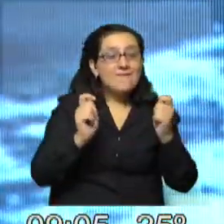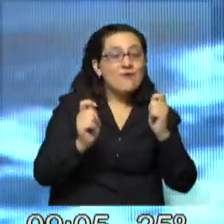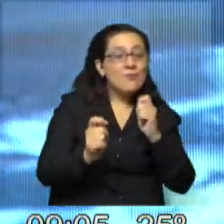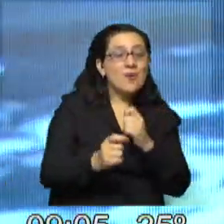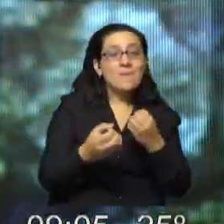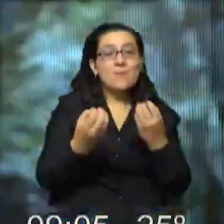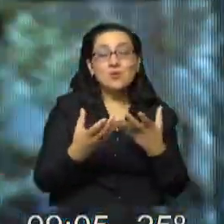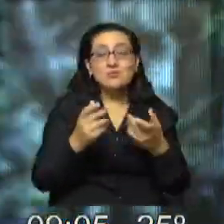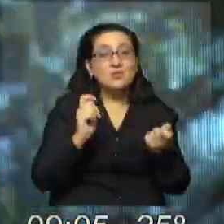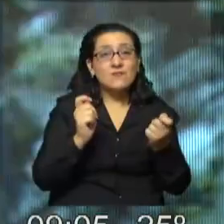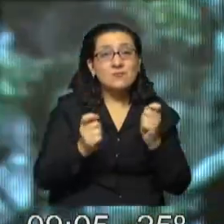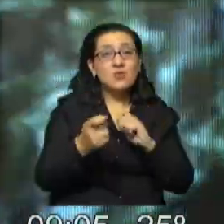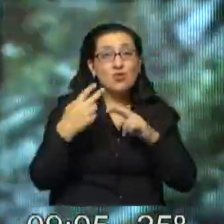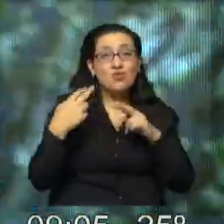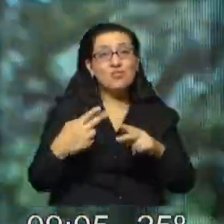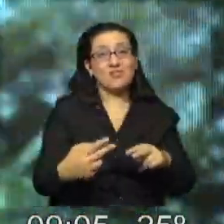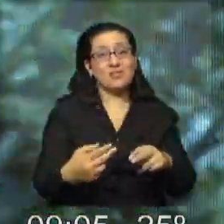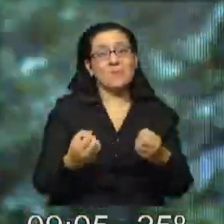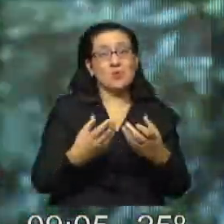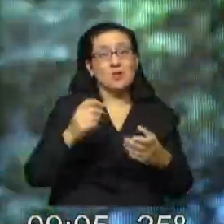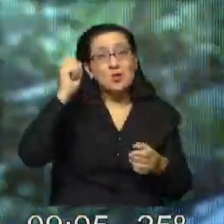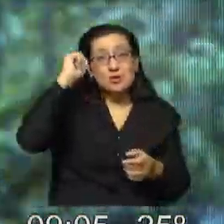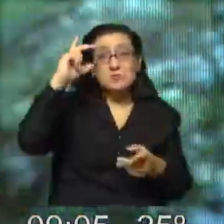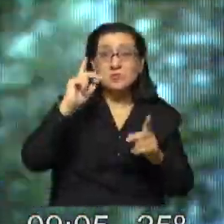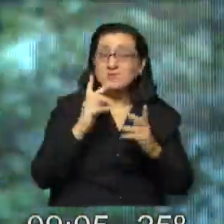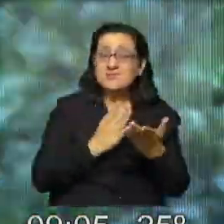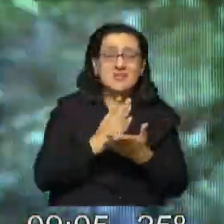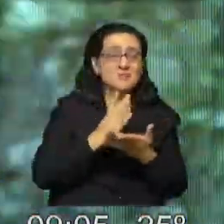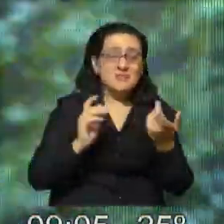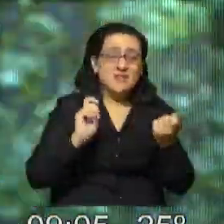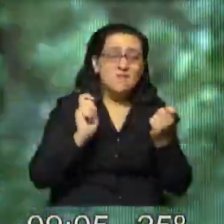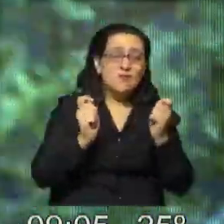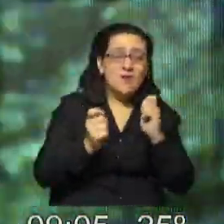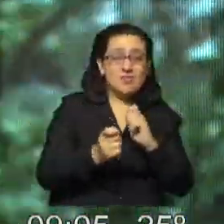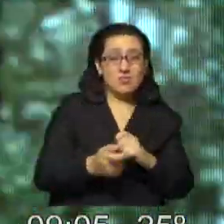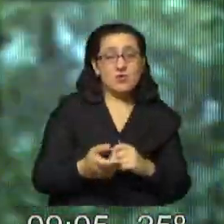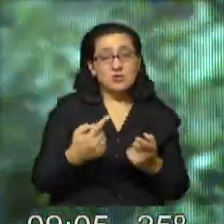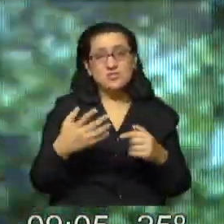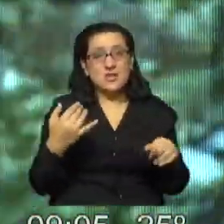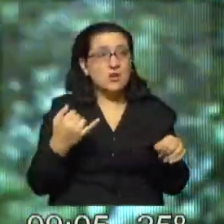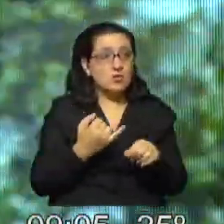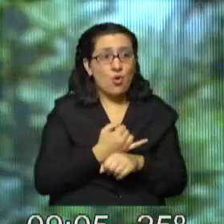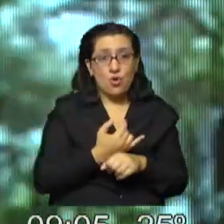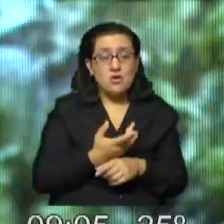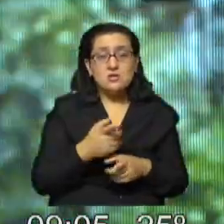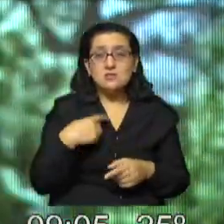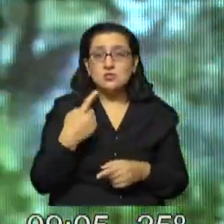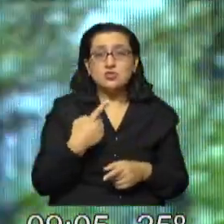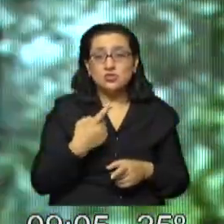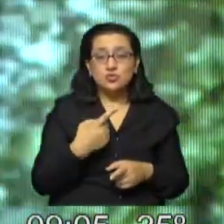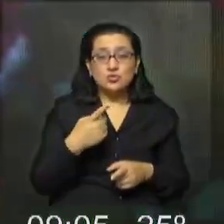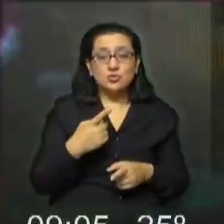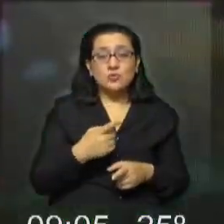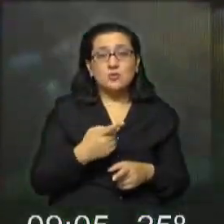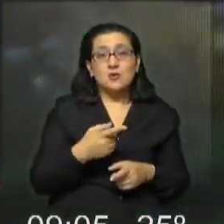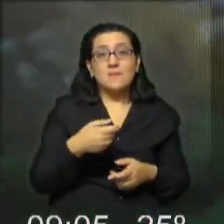una transformación constante, porque el conocimiento es una transformación constante. Entonces, ahí hay un grave error. Si nosotros nos profesionalizamos en serio y empezamos a pagar la